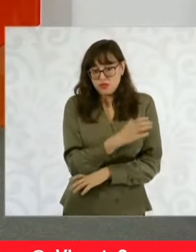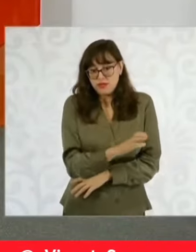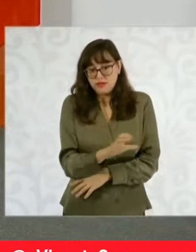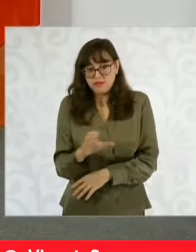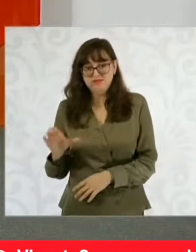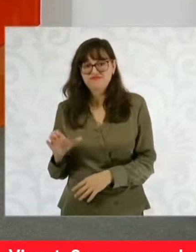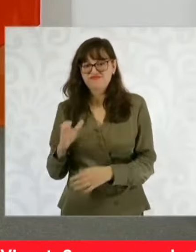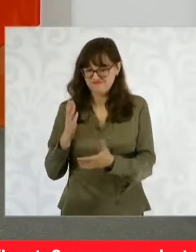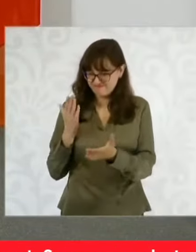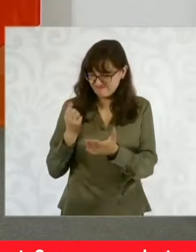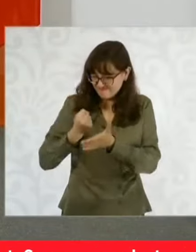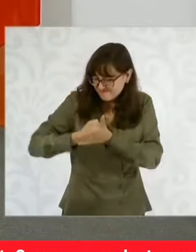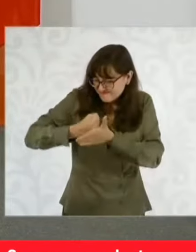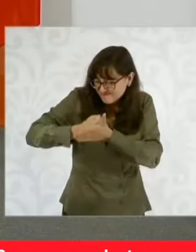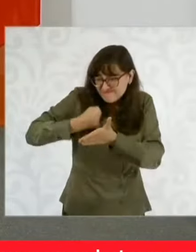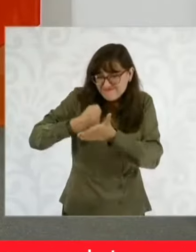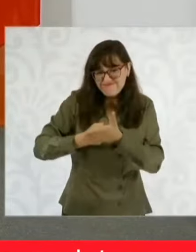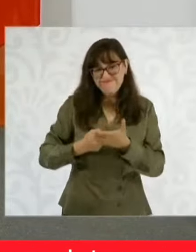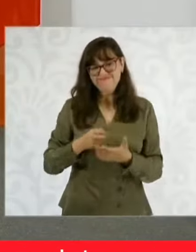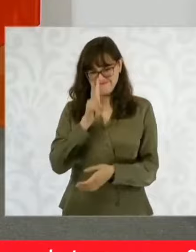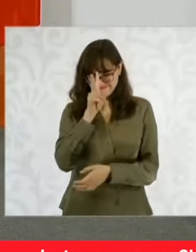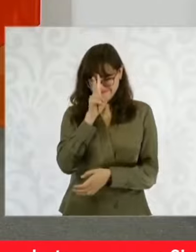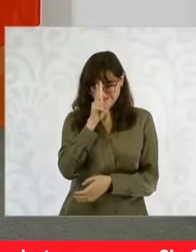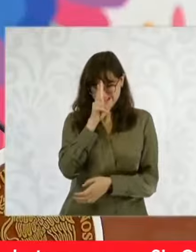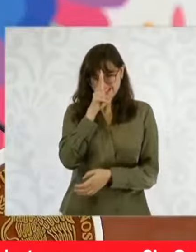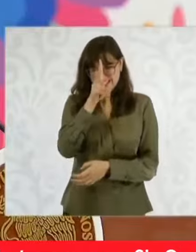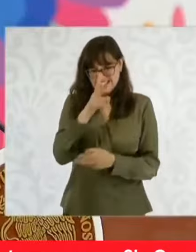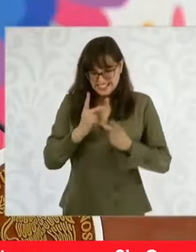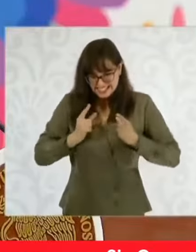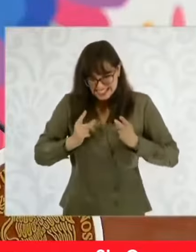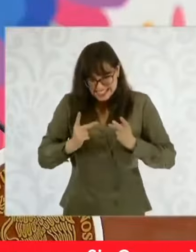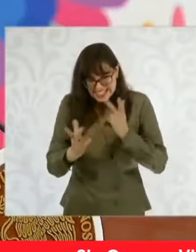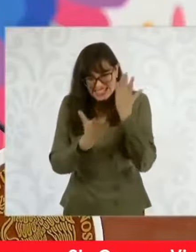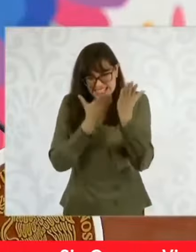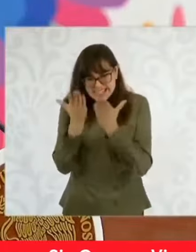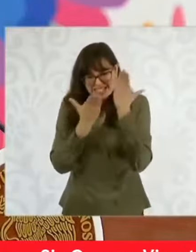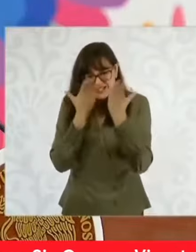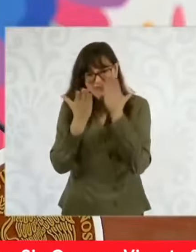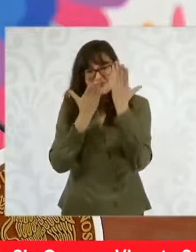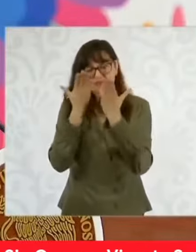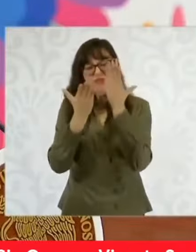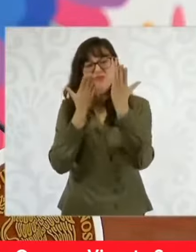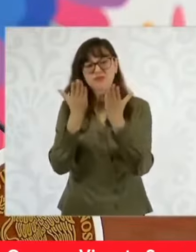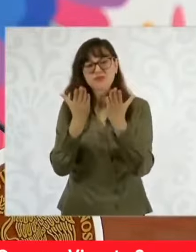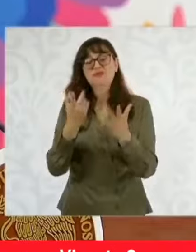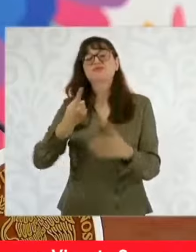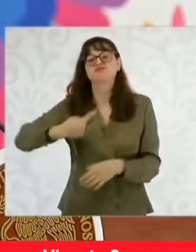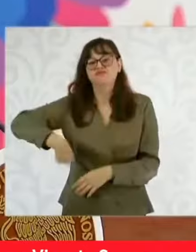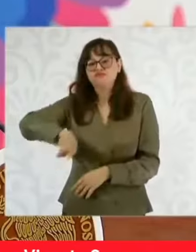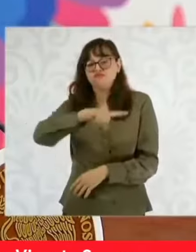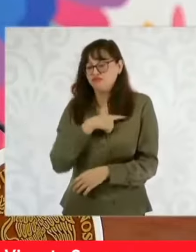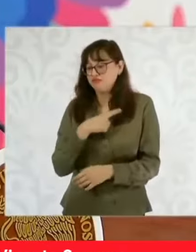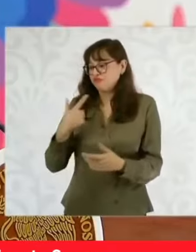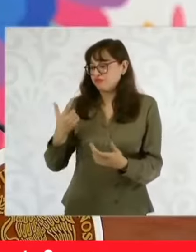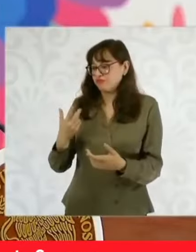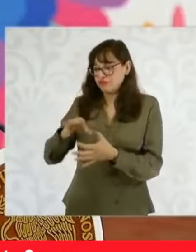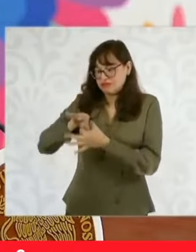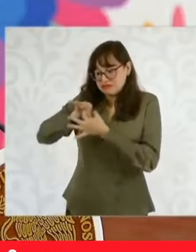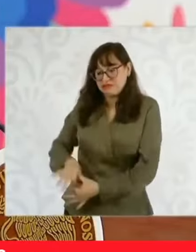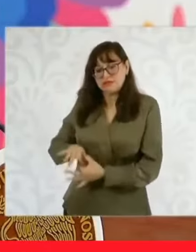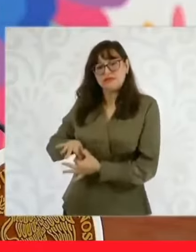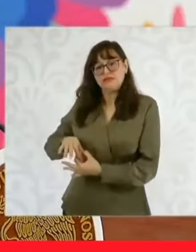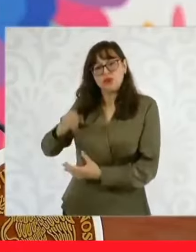que le macheteemos y sobre todo que no nos olvidemos de nuestro lugar de origen y nuestras raíces,